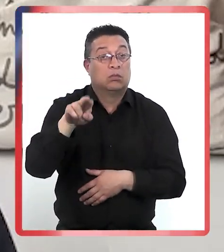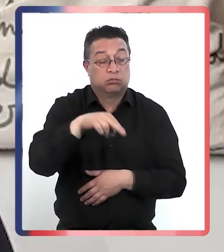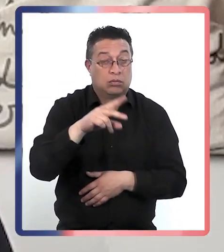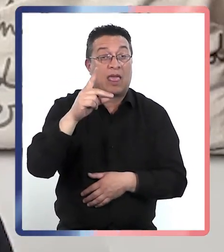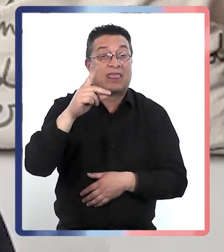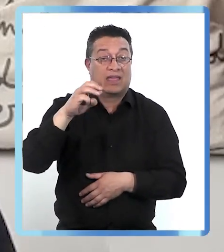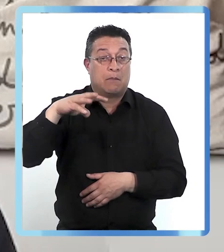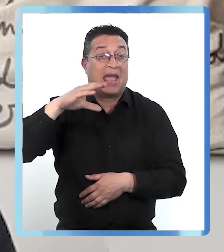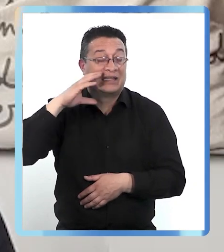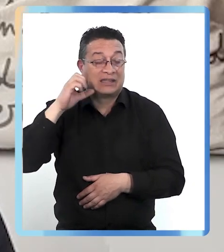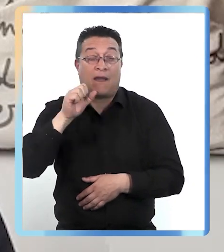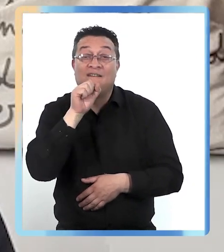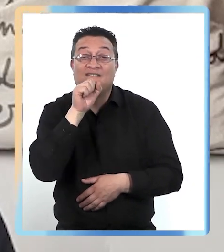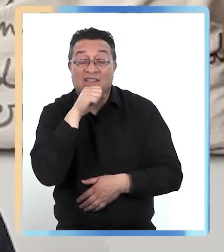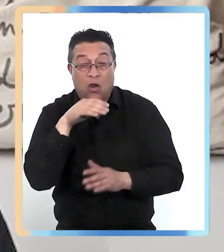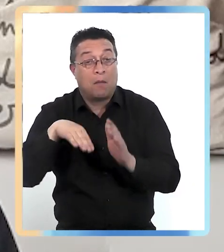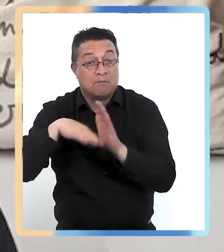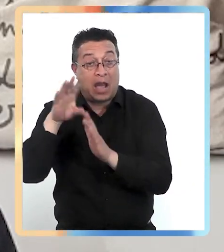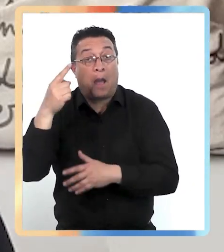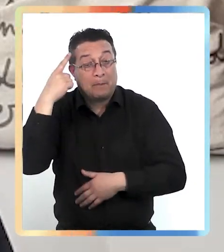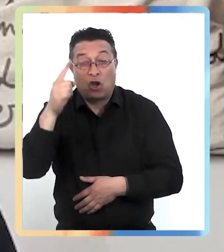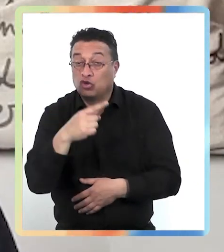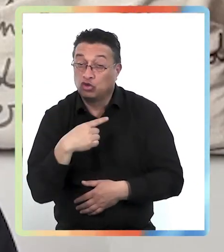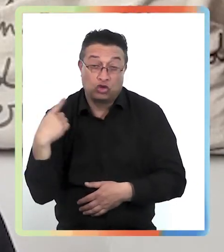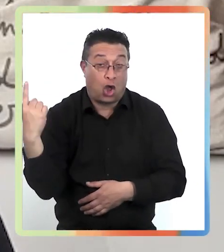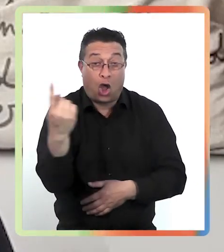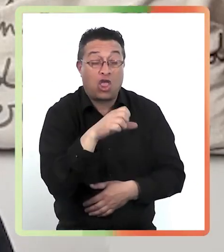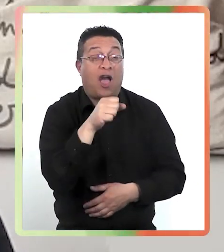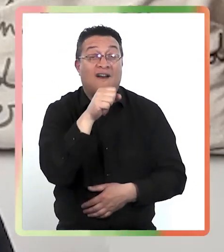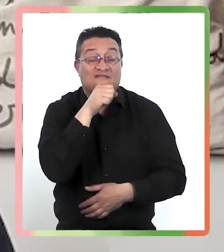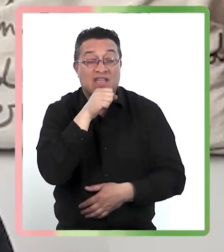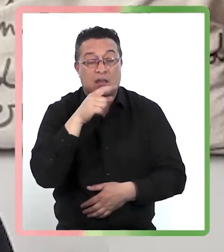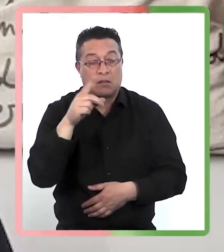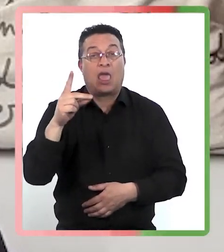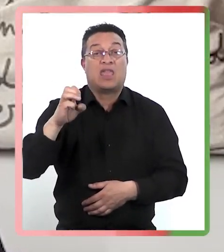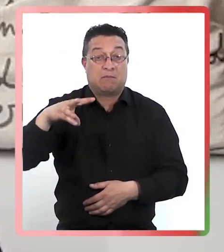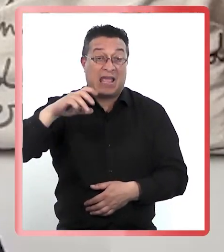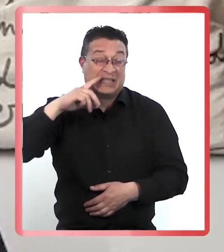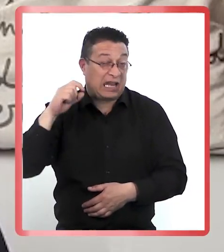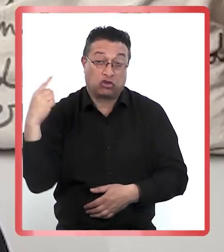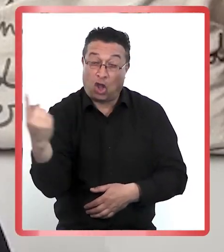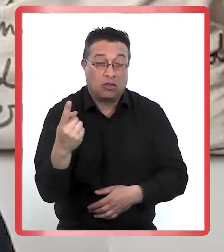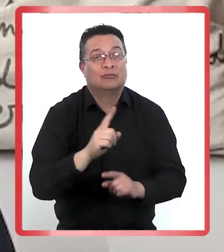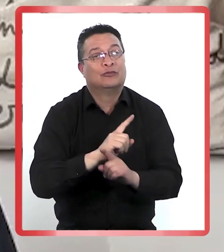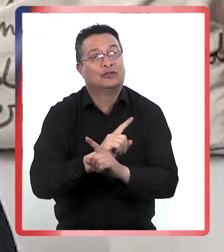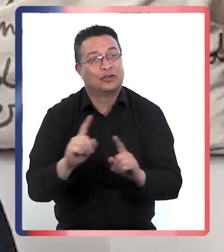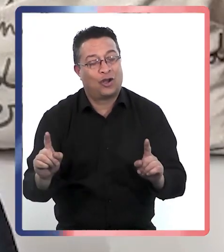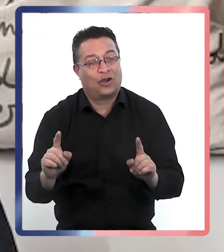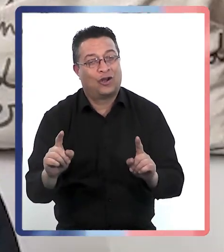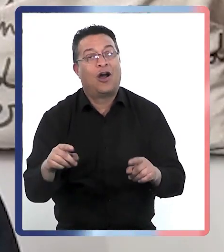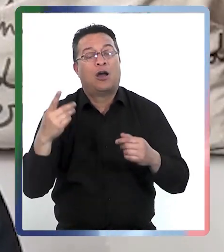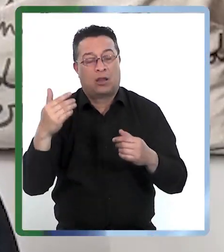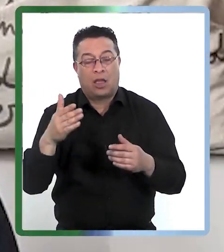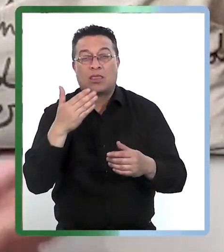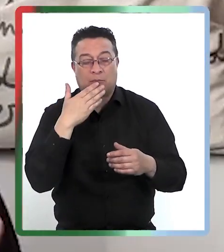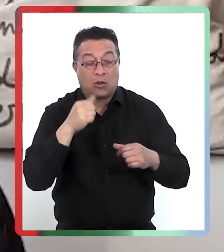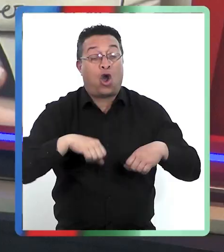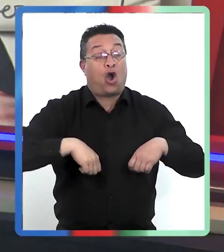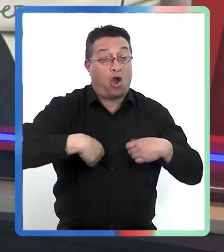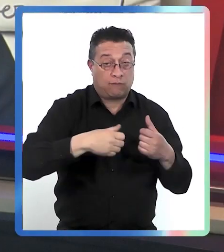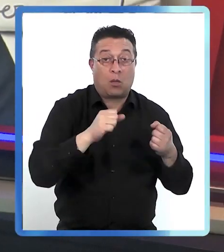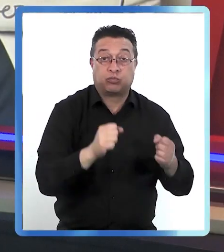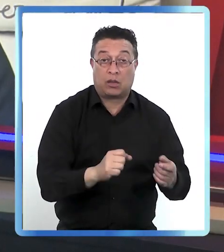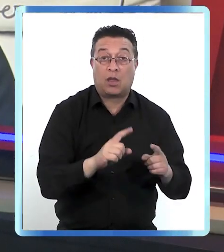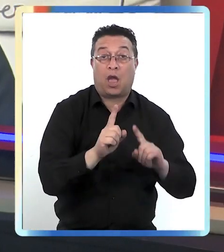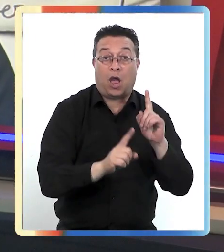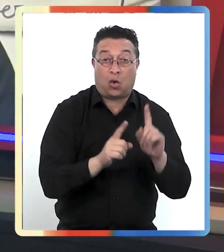frecuente la demencia en edades avanzadas, no todas las personas mayores van a llegar a tener demencia. Y pueden haber demencias también en personas